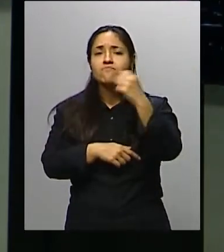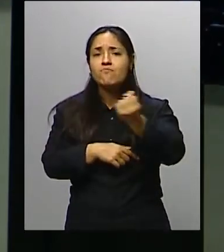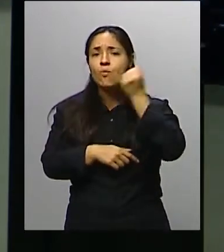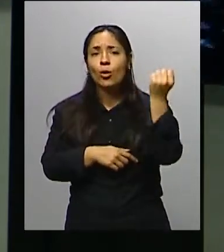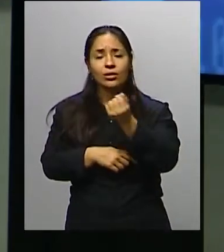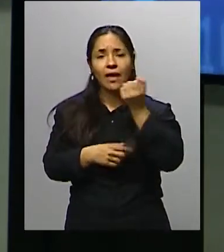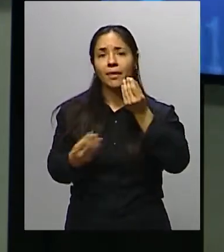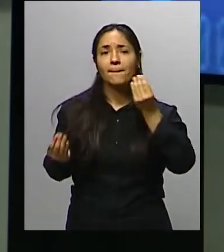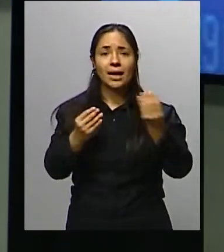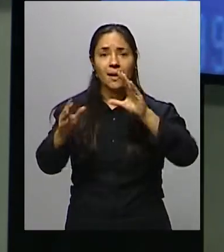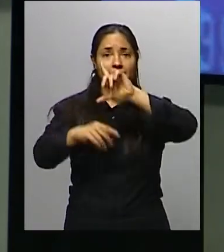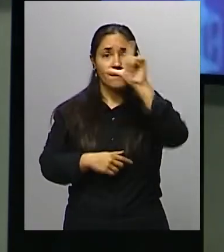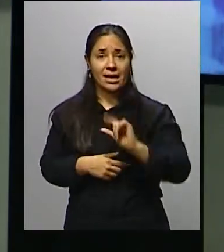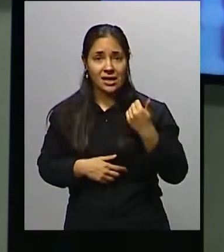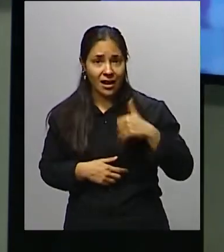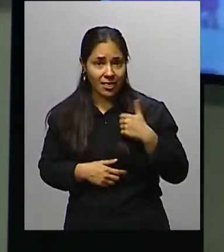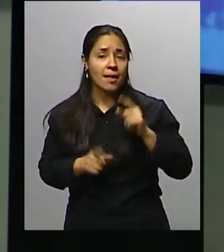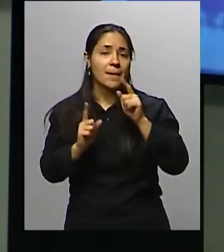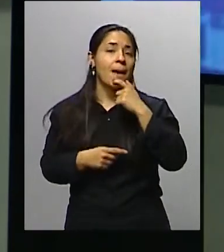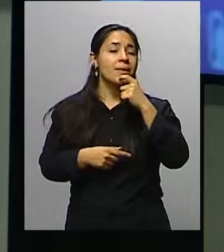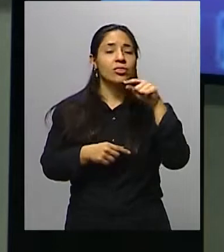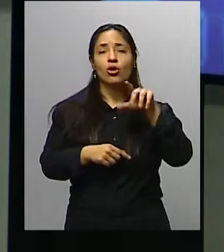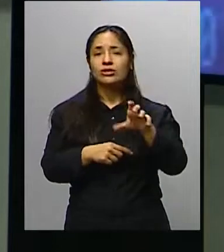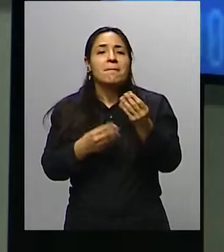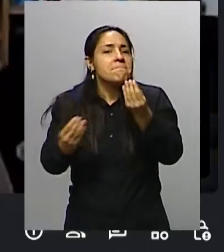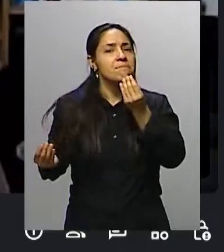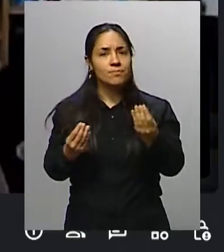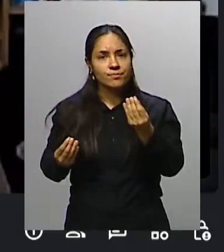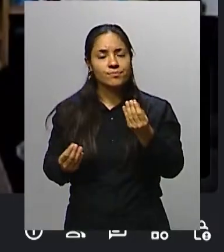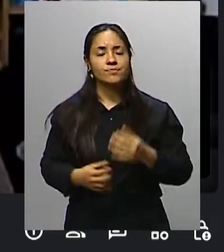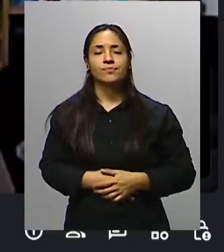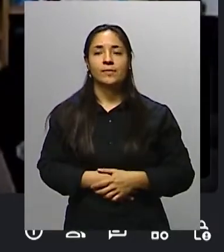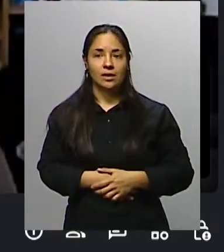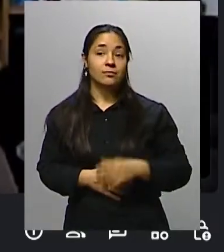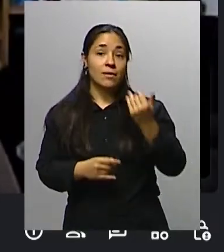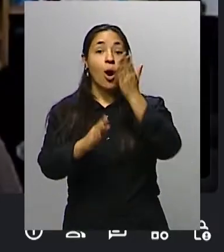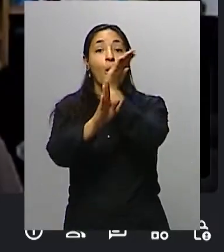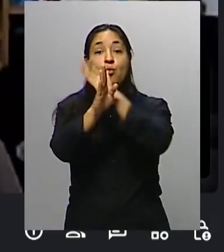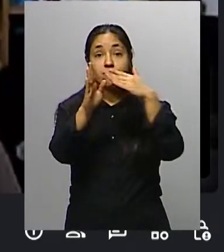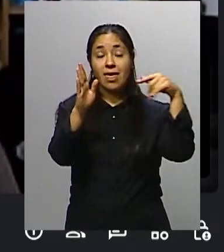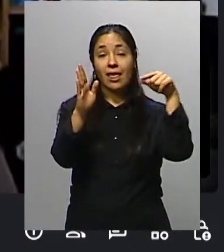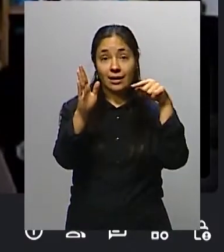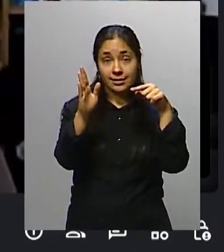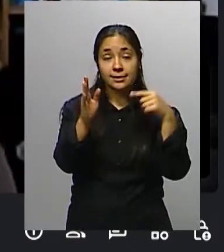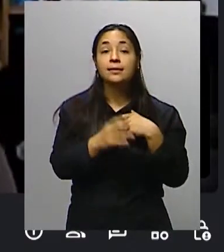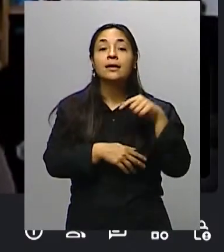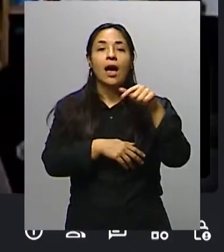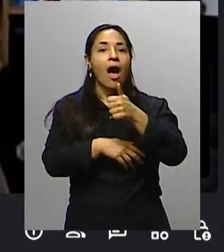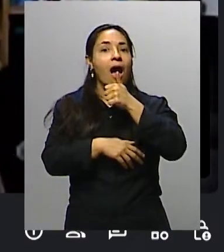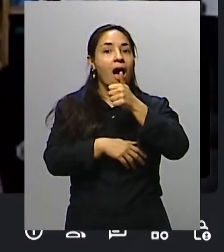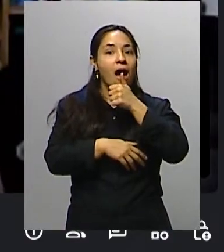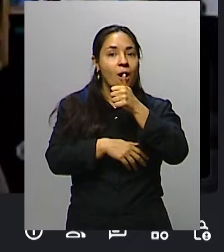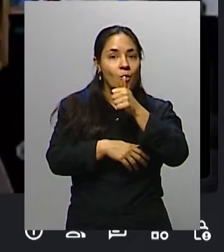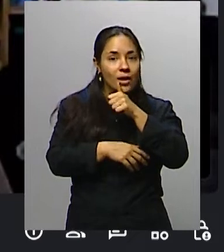son para el país y específicamente para Mendoza. Bien. Bueno, los humedales en principio es donde el agua